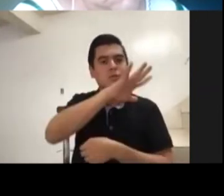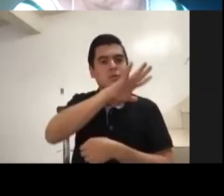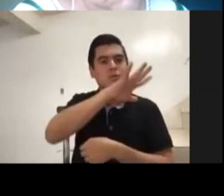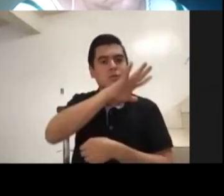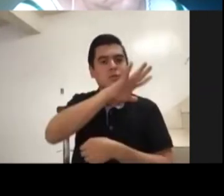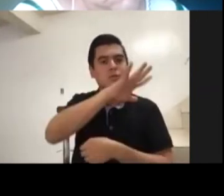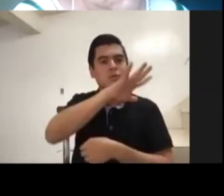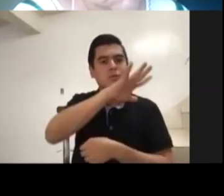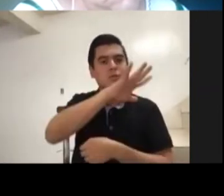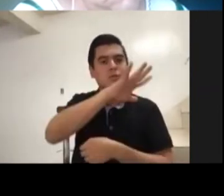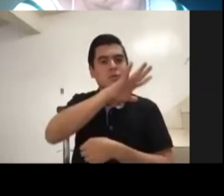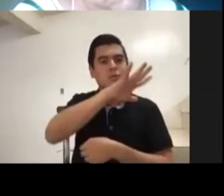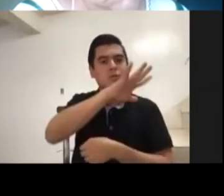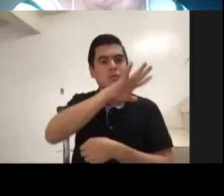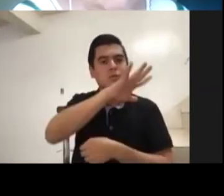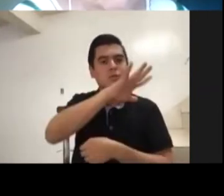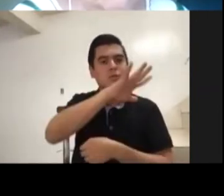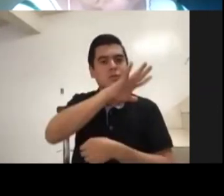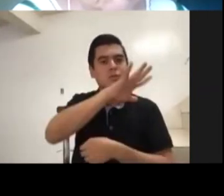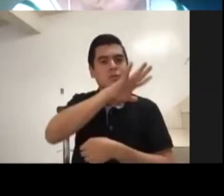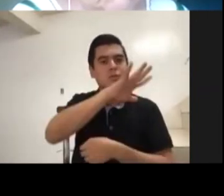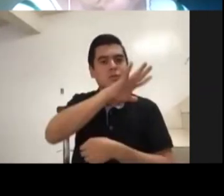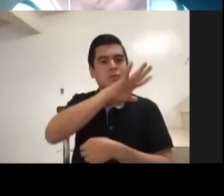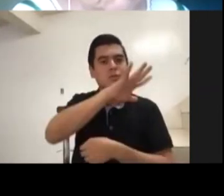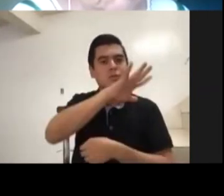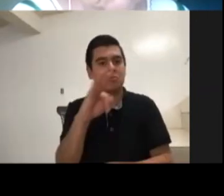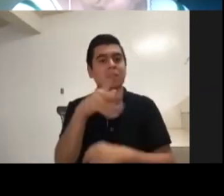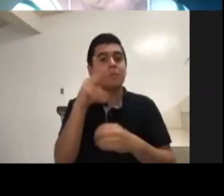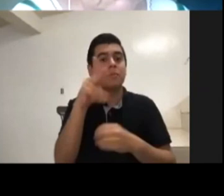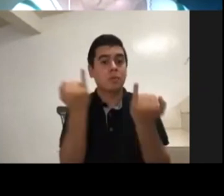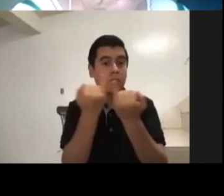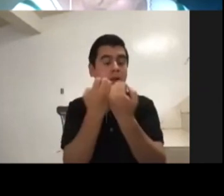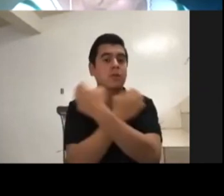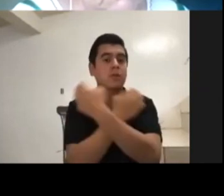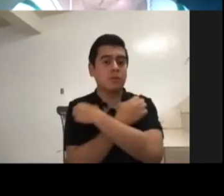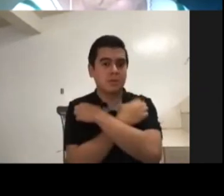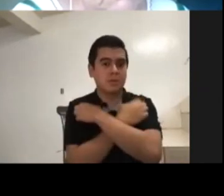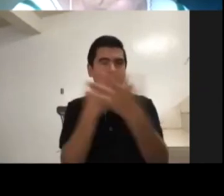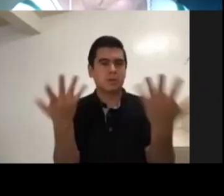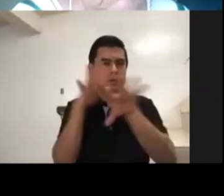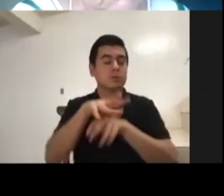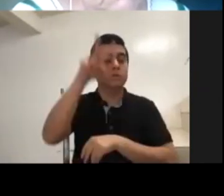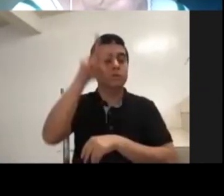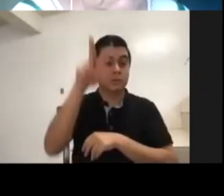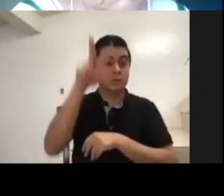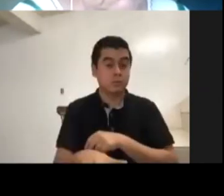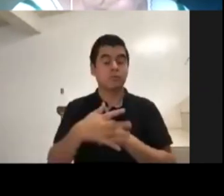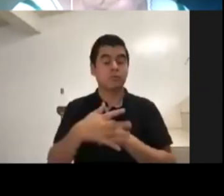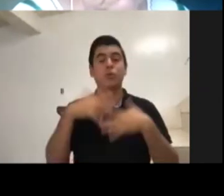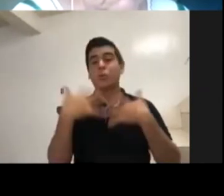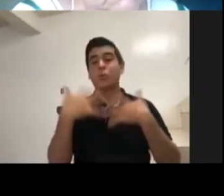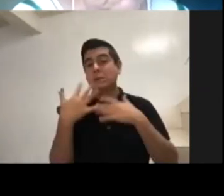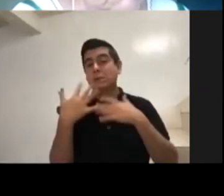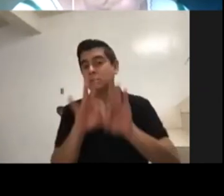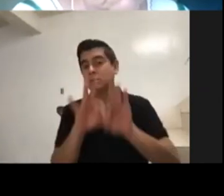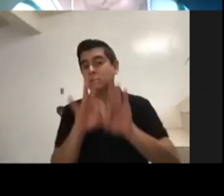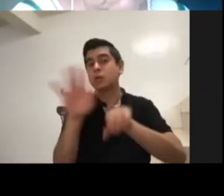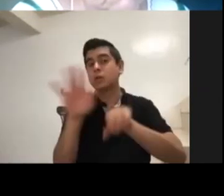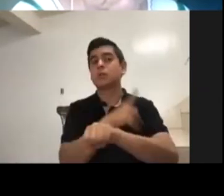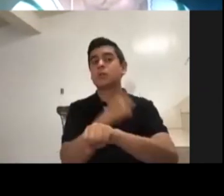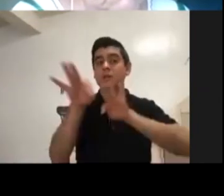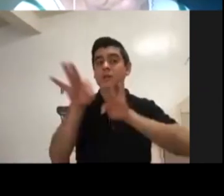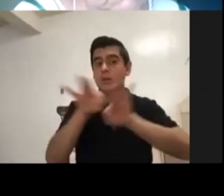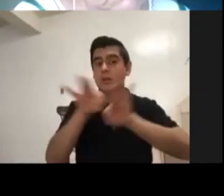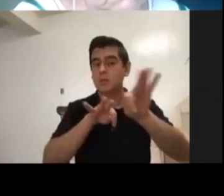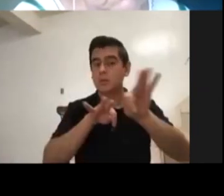reforma, reconocer que ha sido a partir del trabajo y el empuje